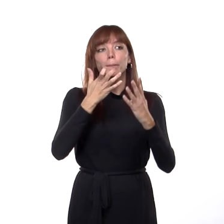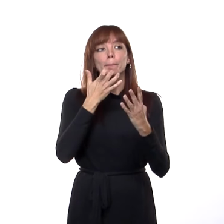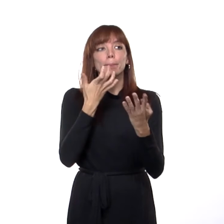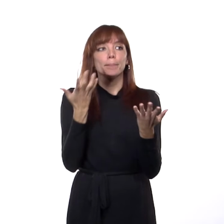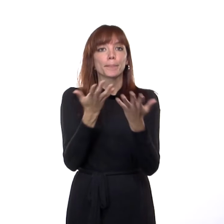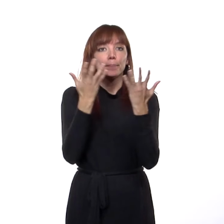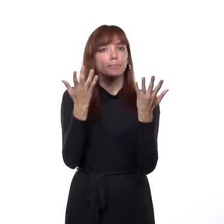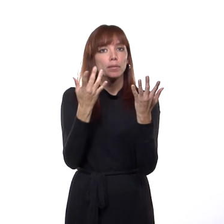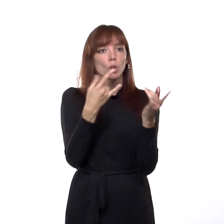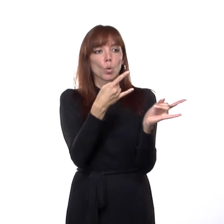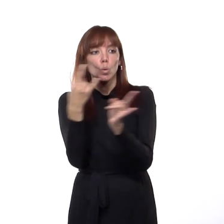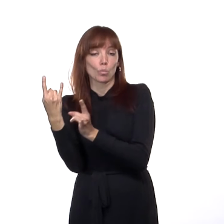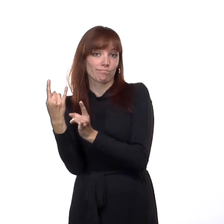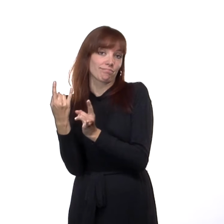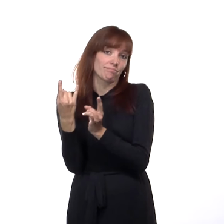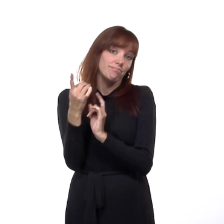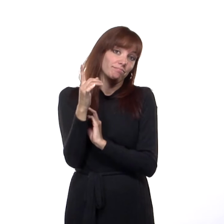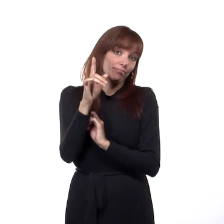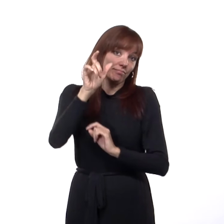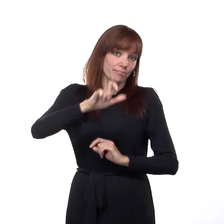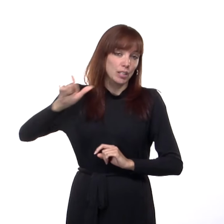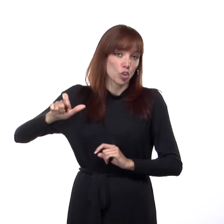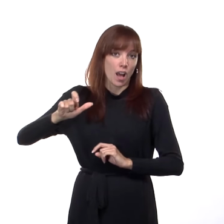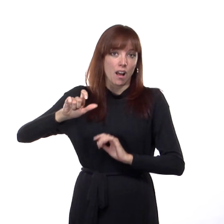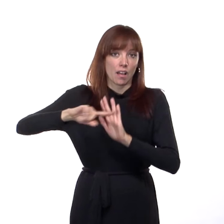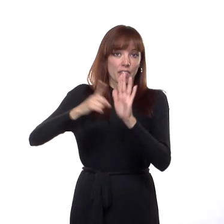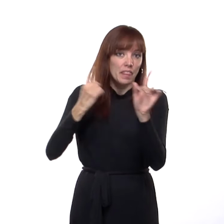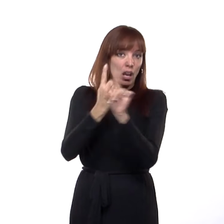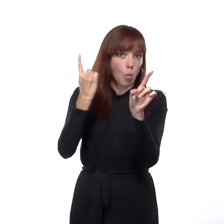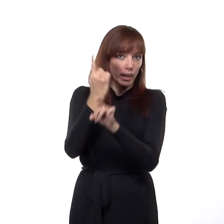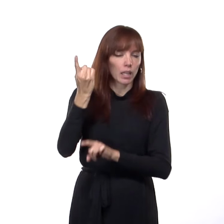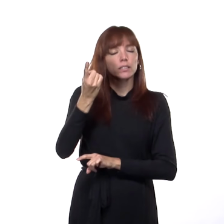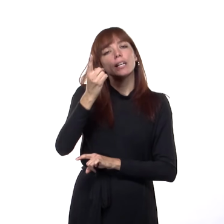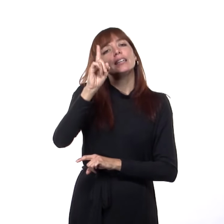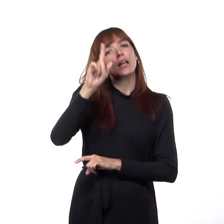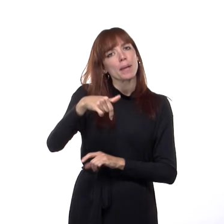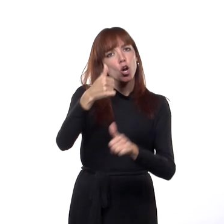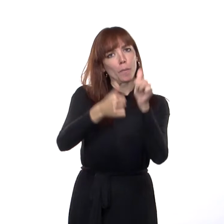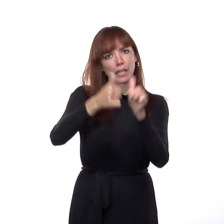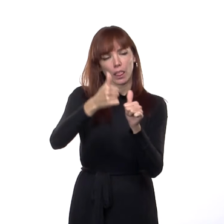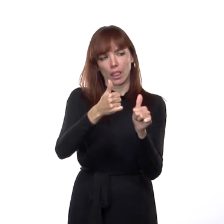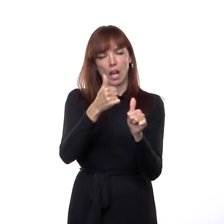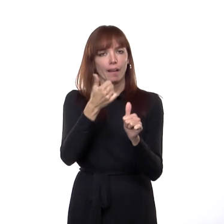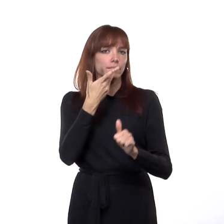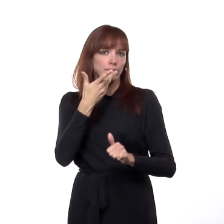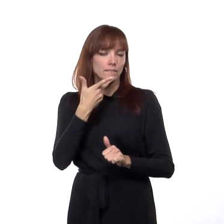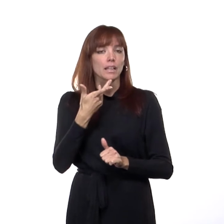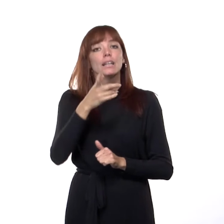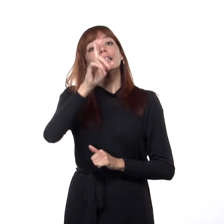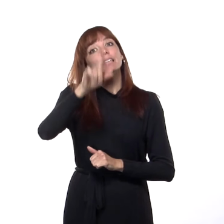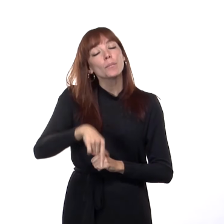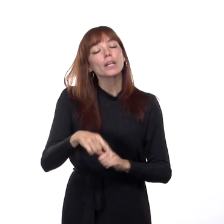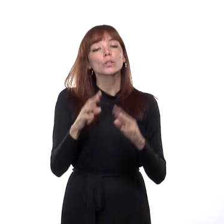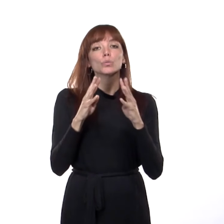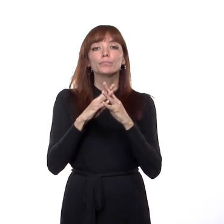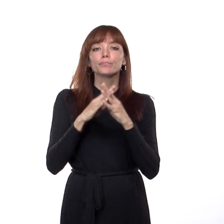golosos pero tienen una manera para los ciberdelincuentes también lo son para la competencia y también como infraestructura crítica también